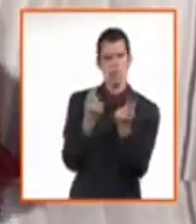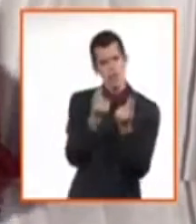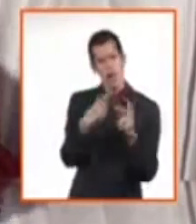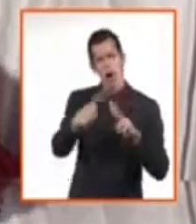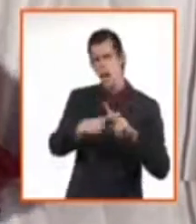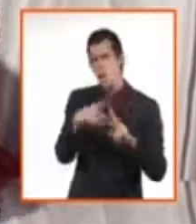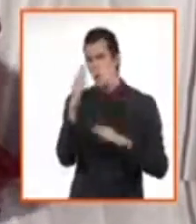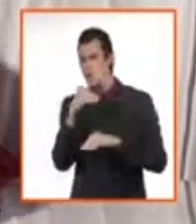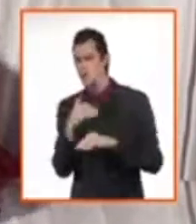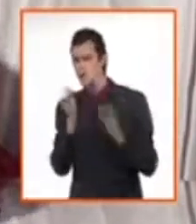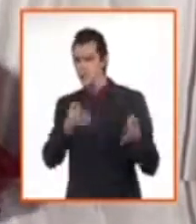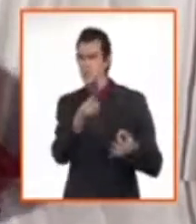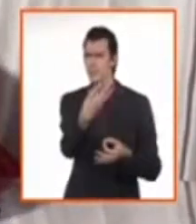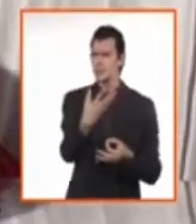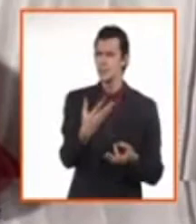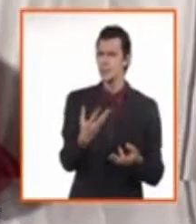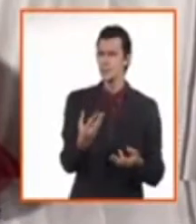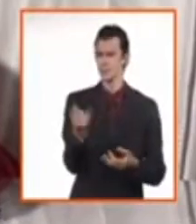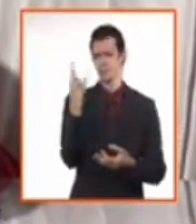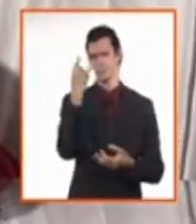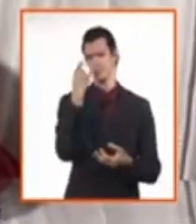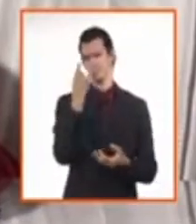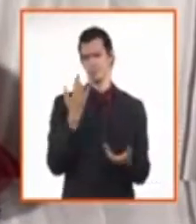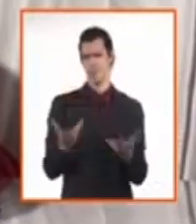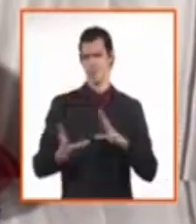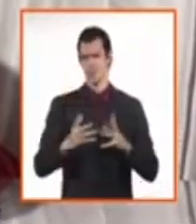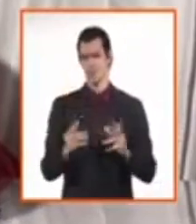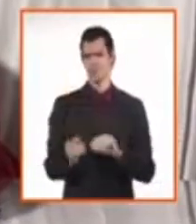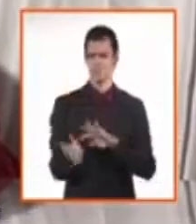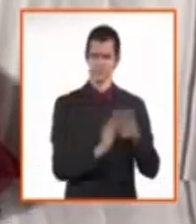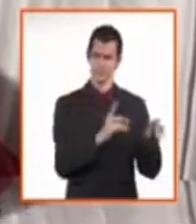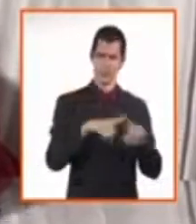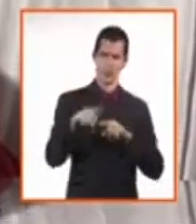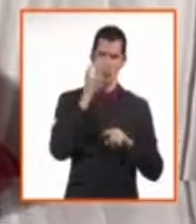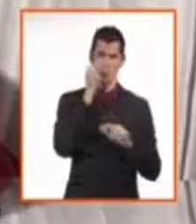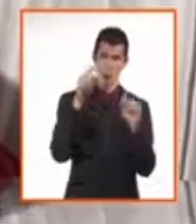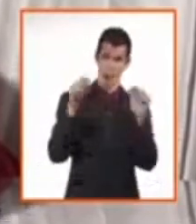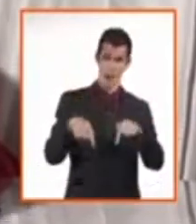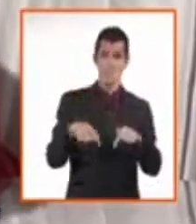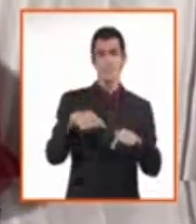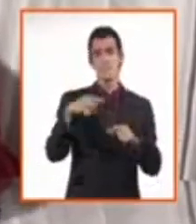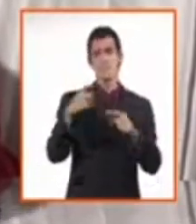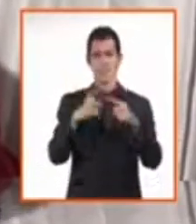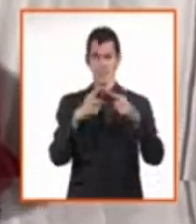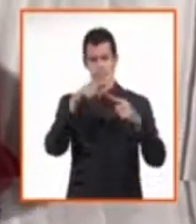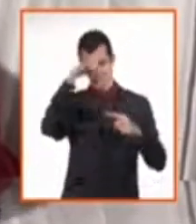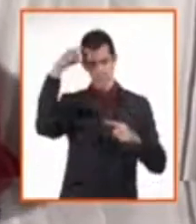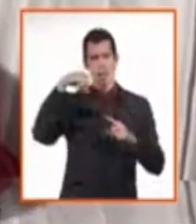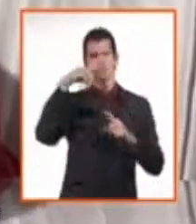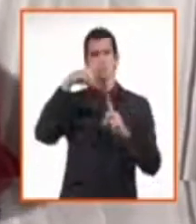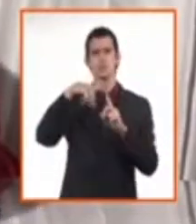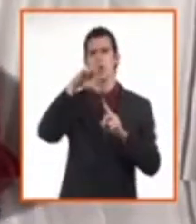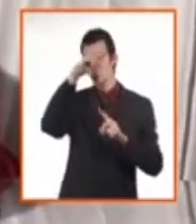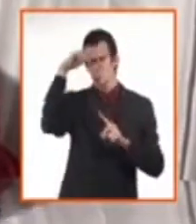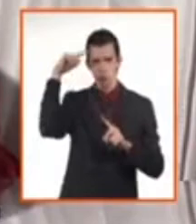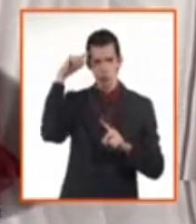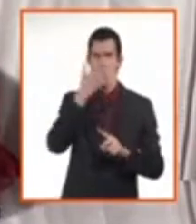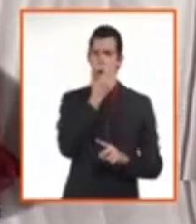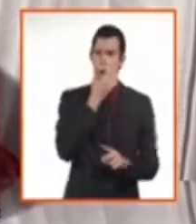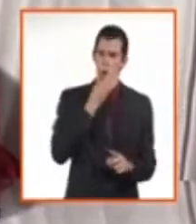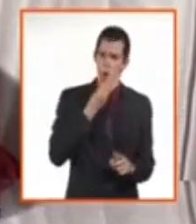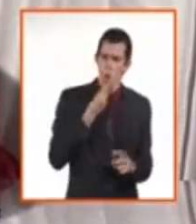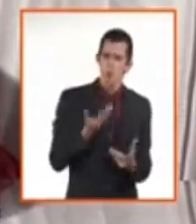manolo de los santos es un muchacho joven de origen dominicano estuvo aquí cuando el coloquio patria es un gran